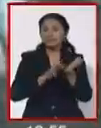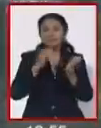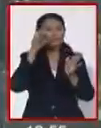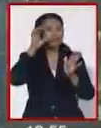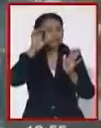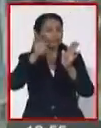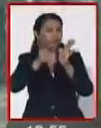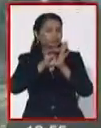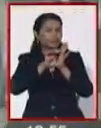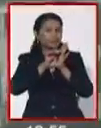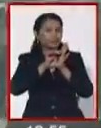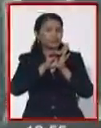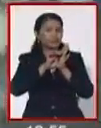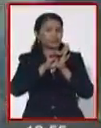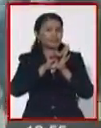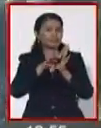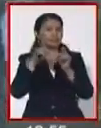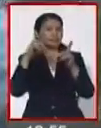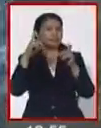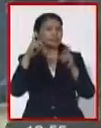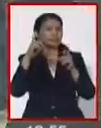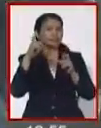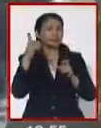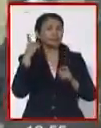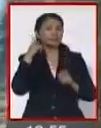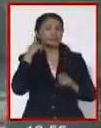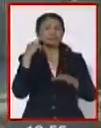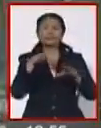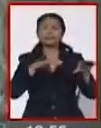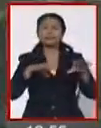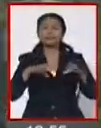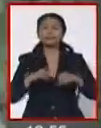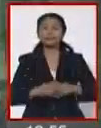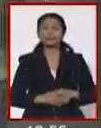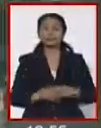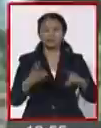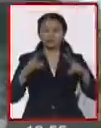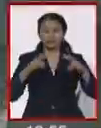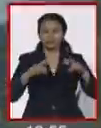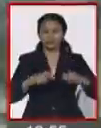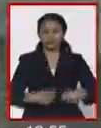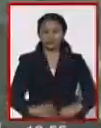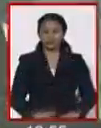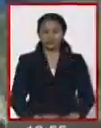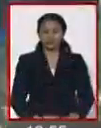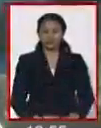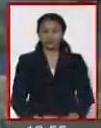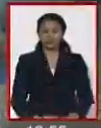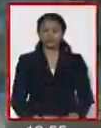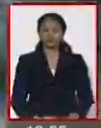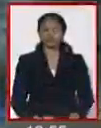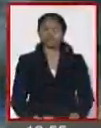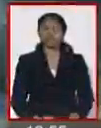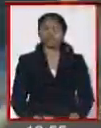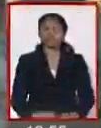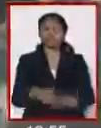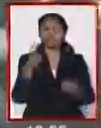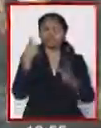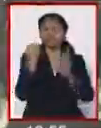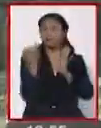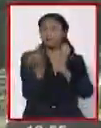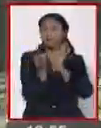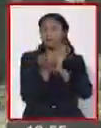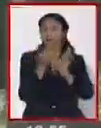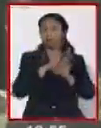las fotos del lóbulo de la oreja por el cual se genera actividad investigativa orientada a la